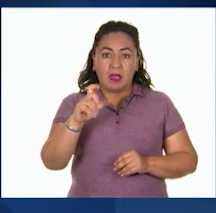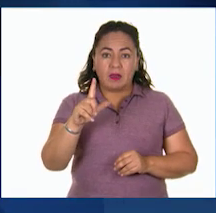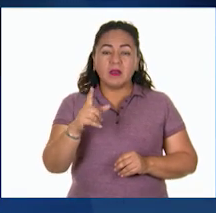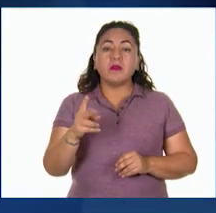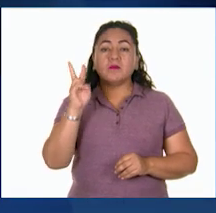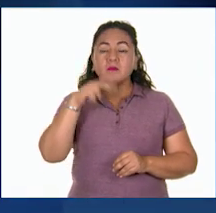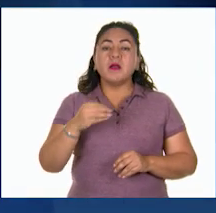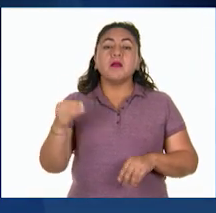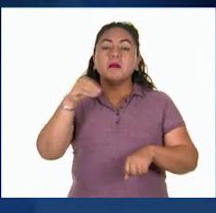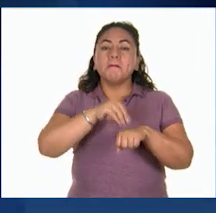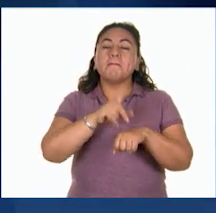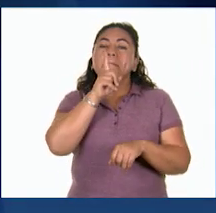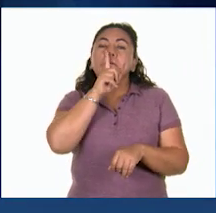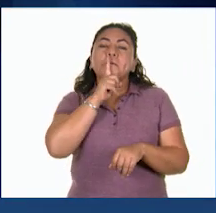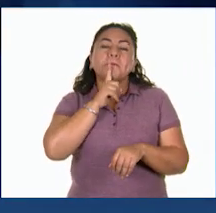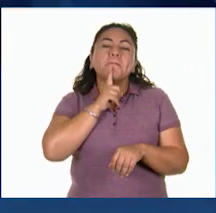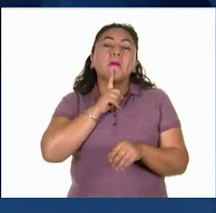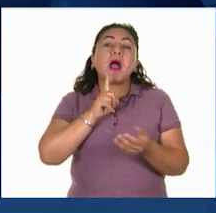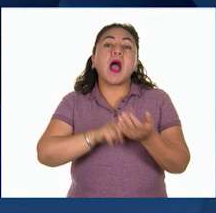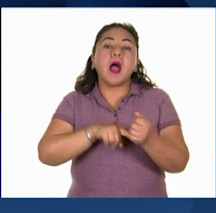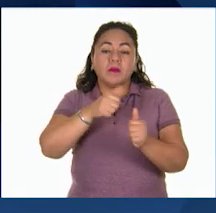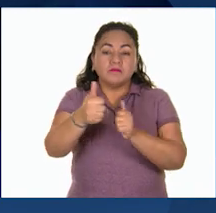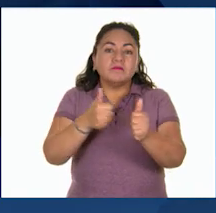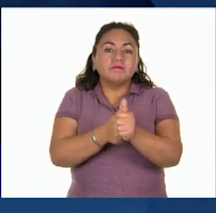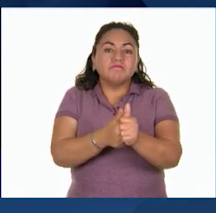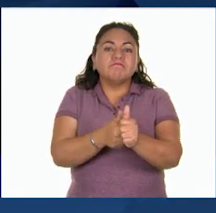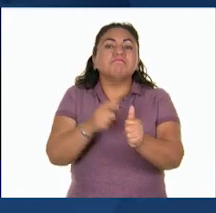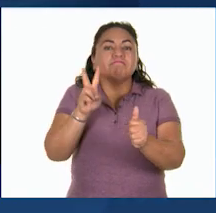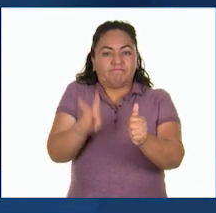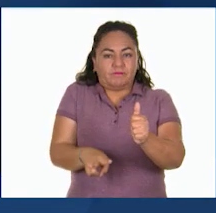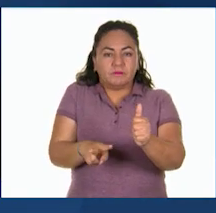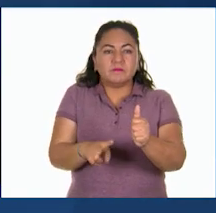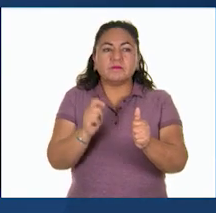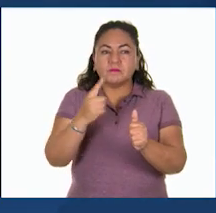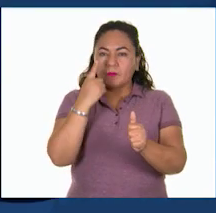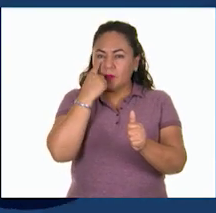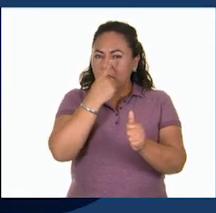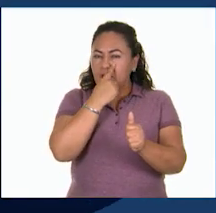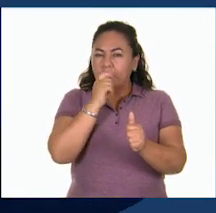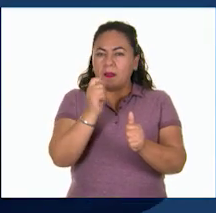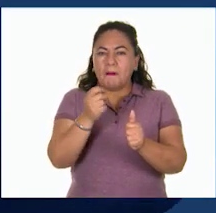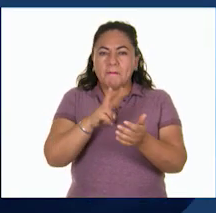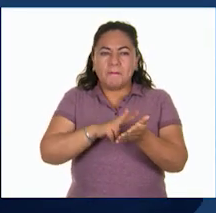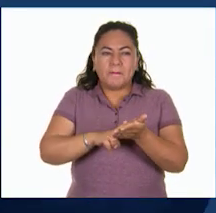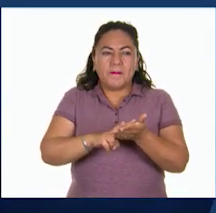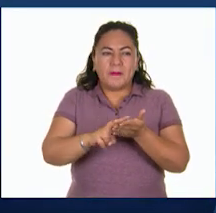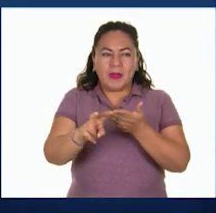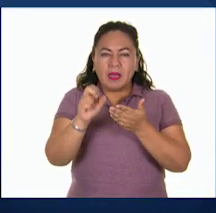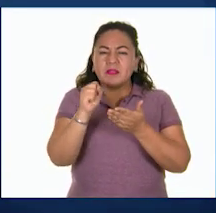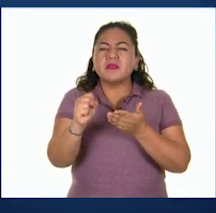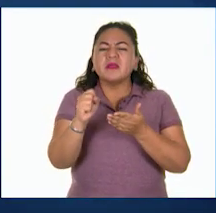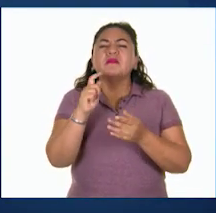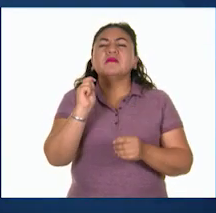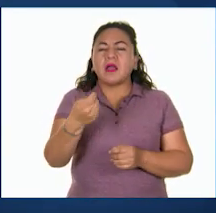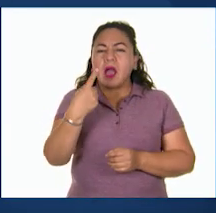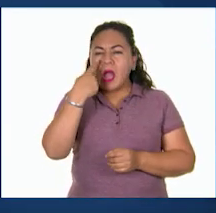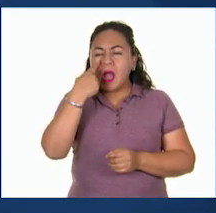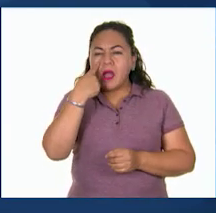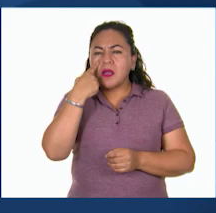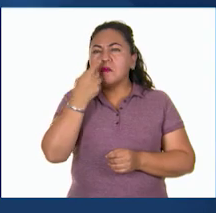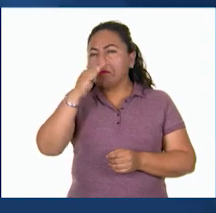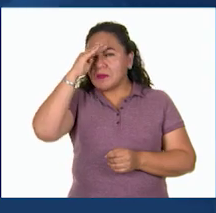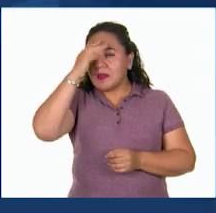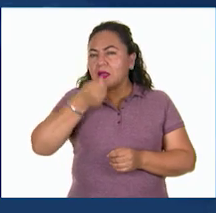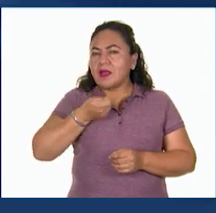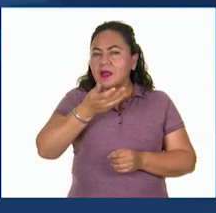mintió aquí su más terrible verdad. El intenso color verde de la cara del personaje se atribuyó mucho tiempo a